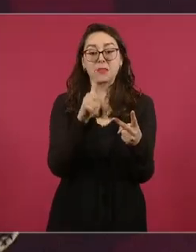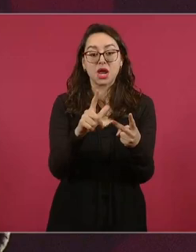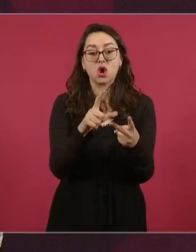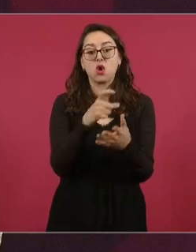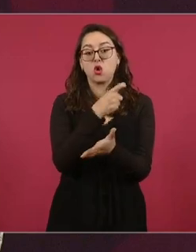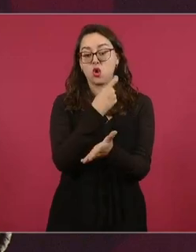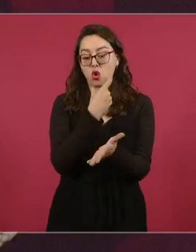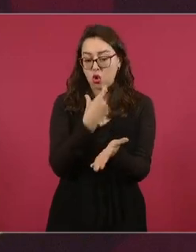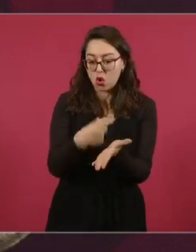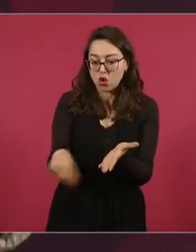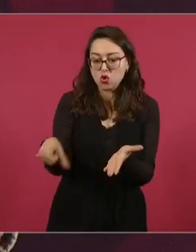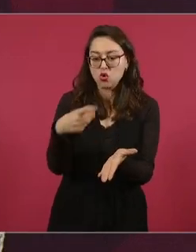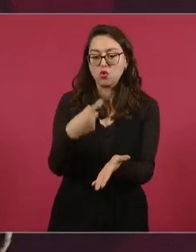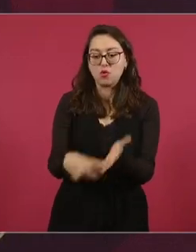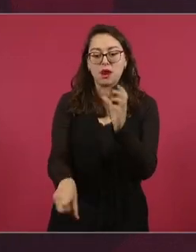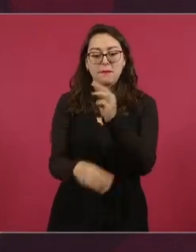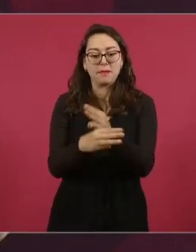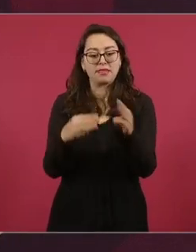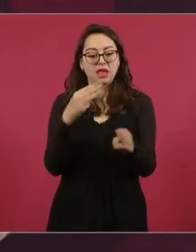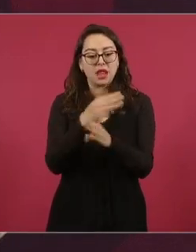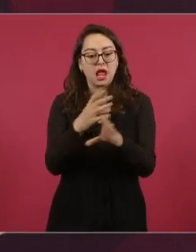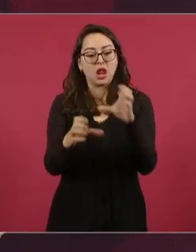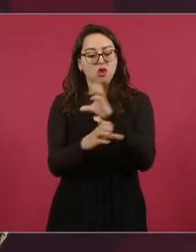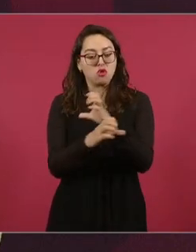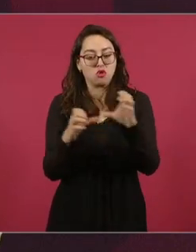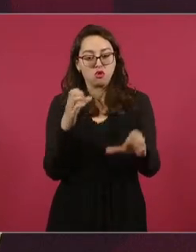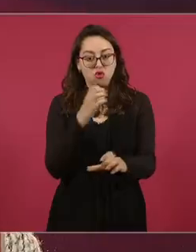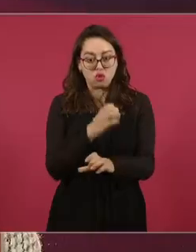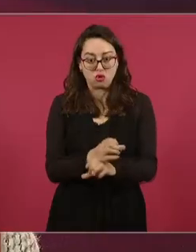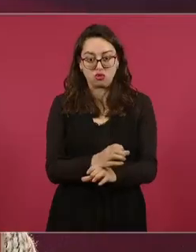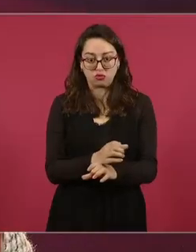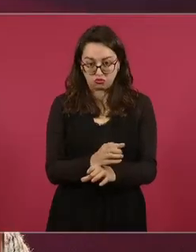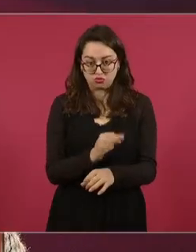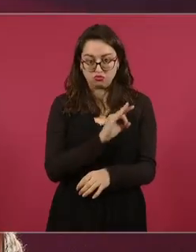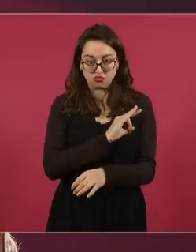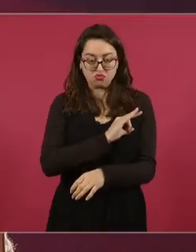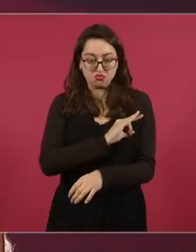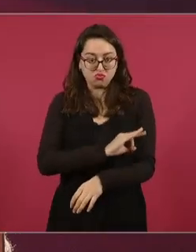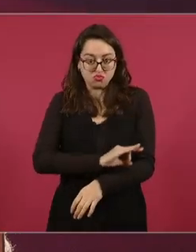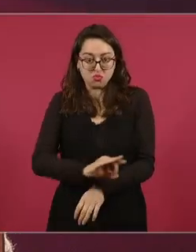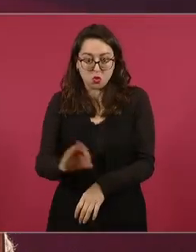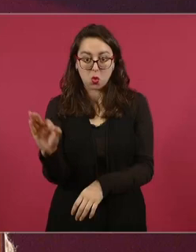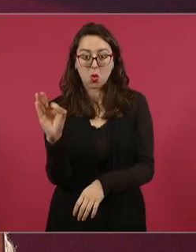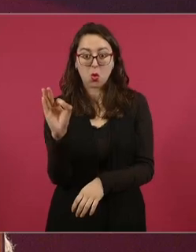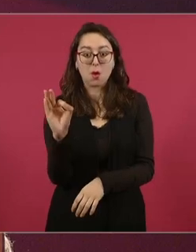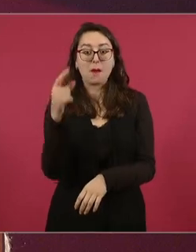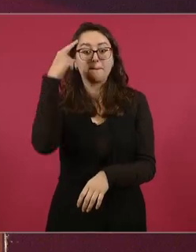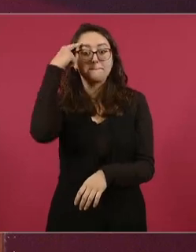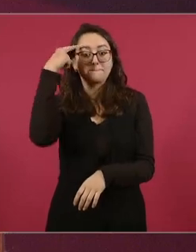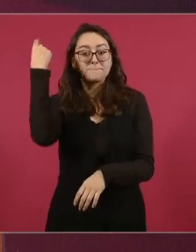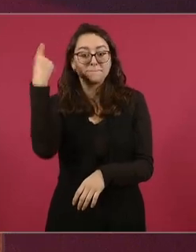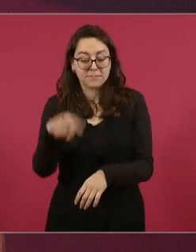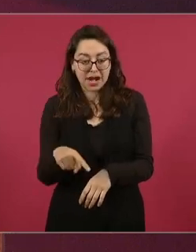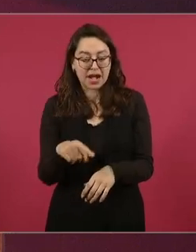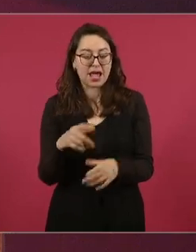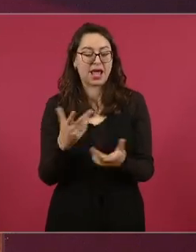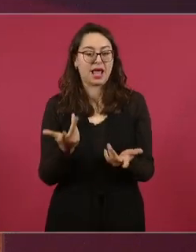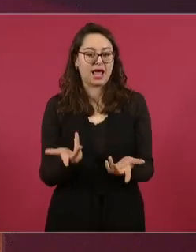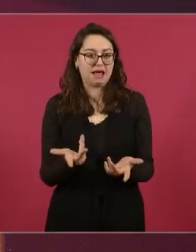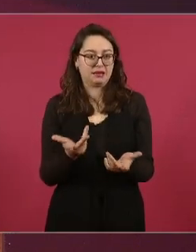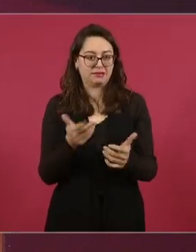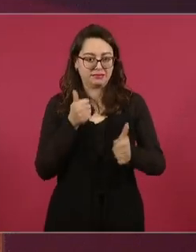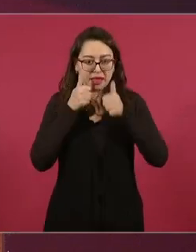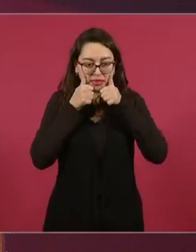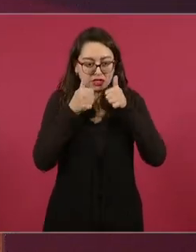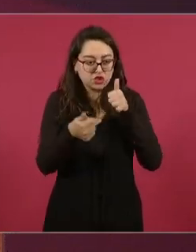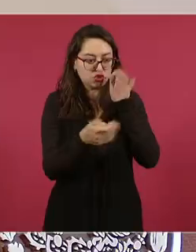compra de equipos, la adquisición de los equipos para hacer un mejor diagnóstico